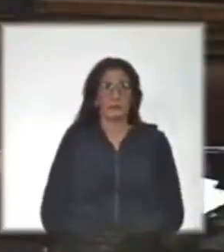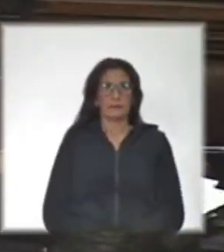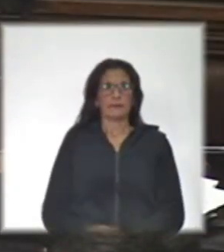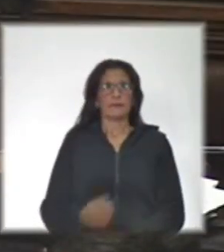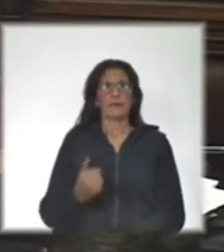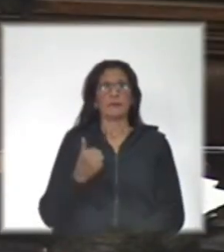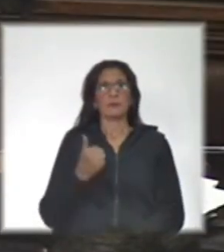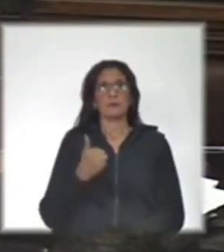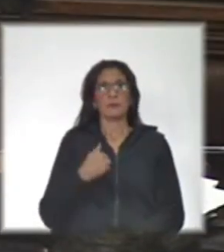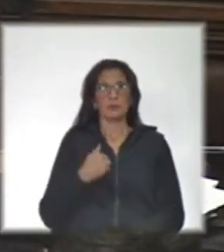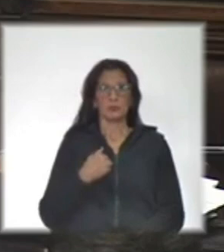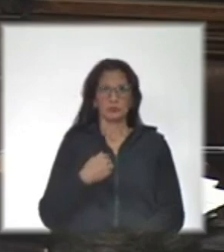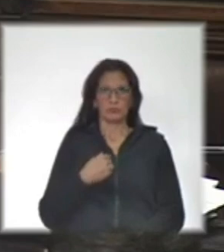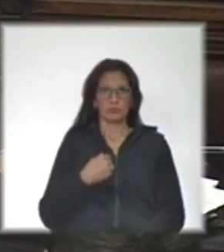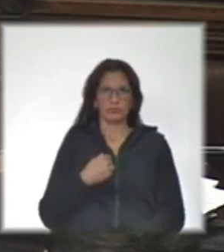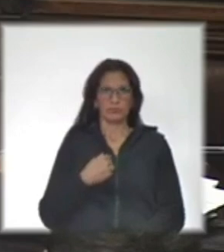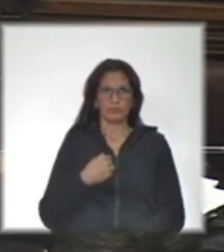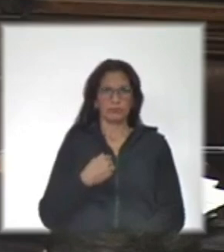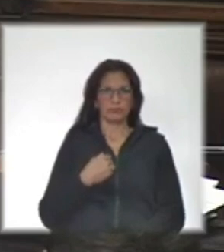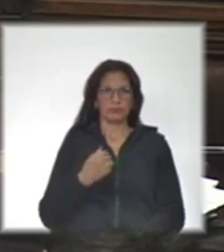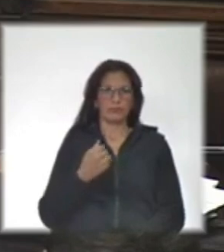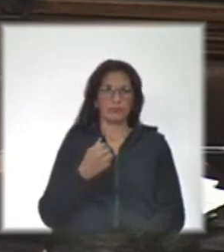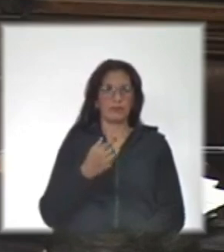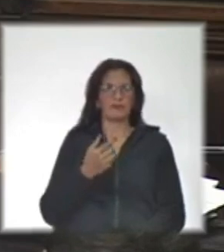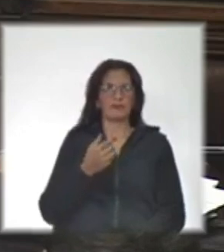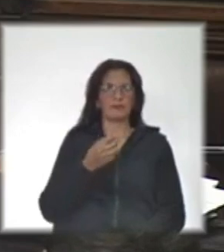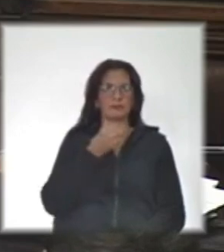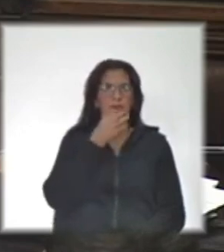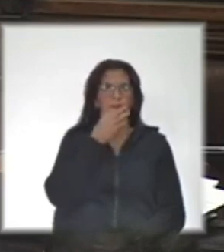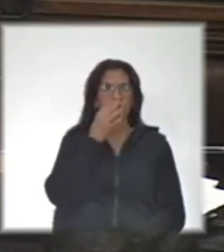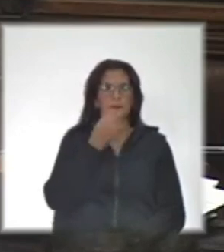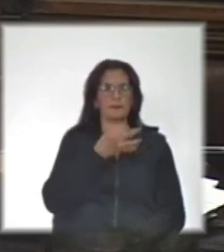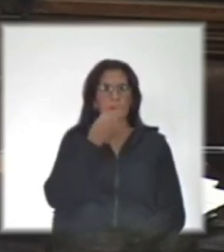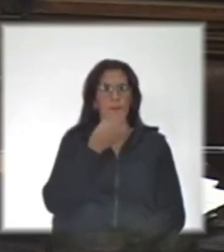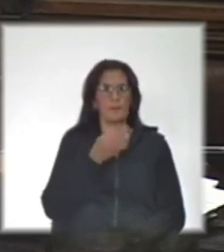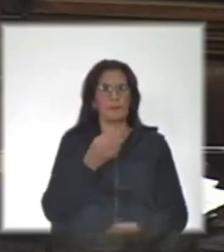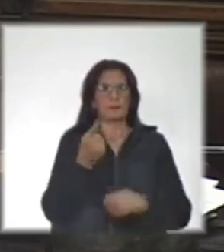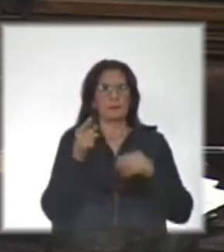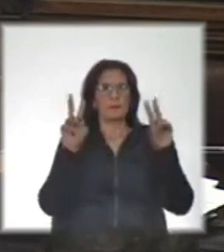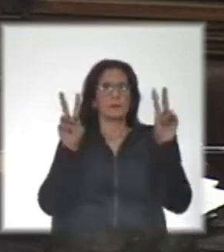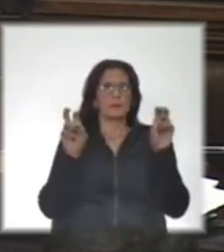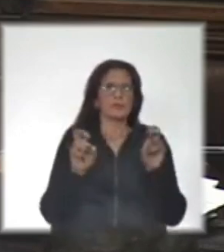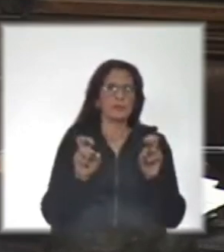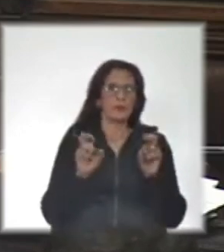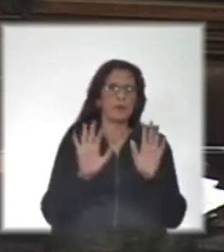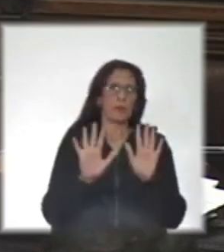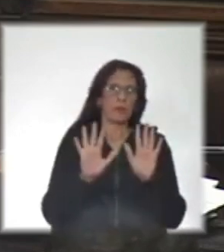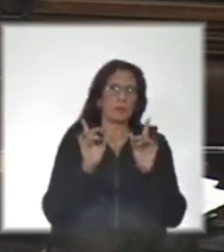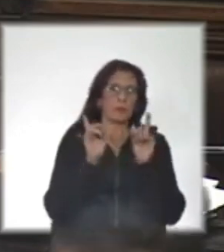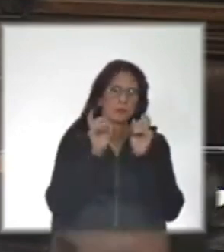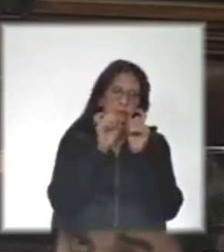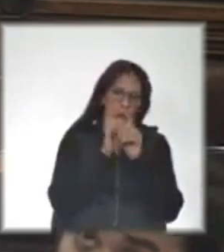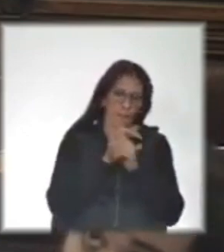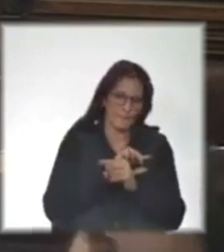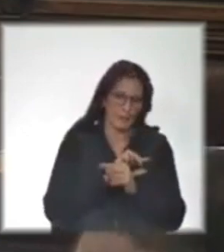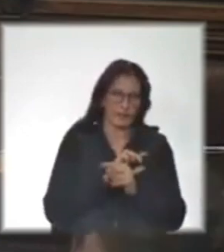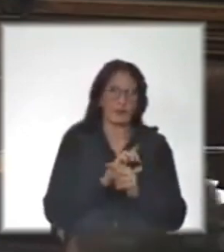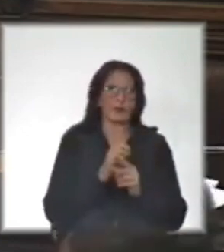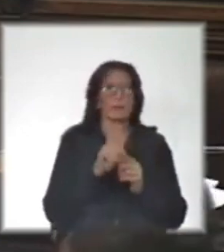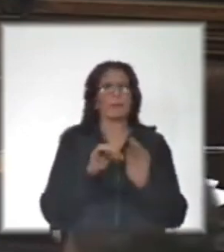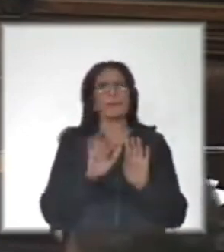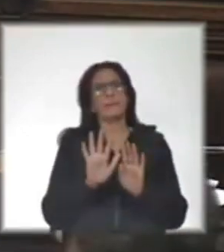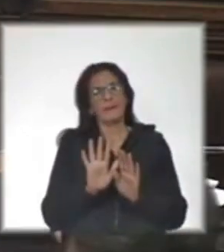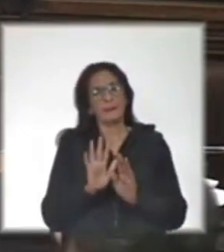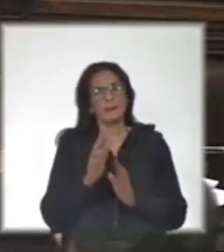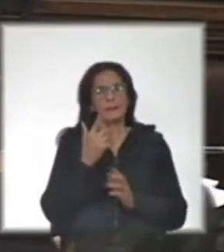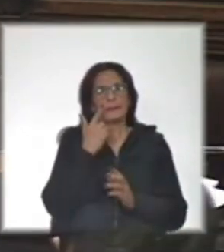Voy a hacer uso de la palabra porque este es un tema muy complejo y simplemente para dejar sentada una posición que